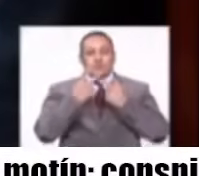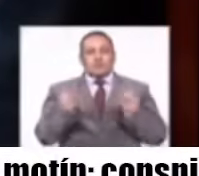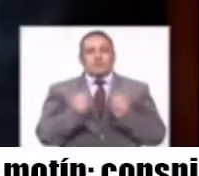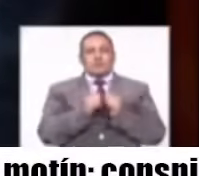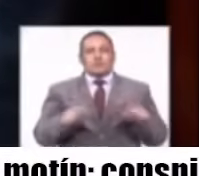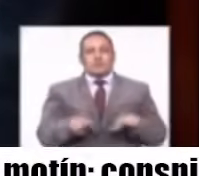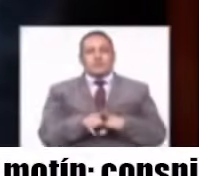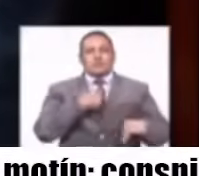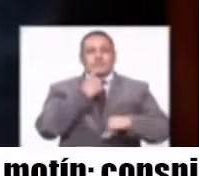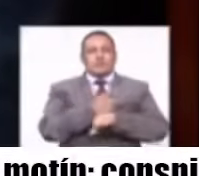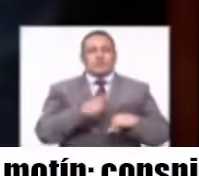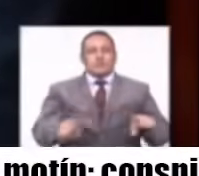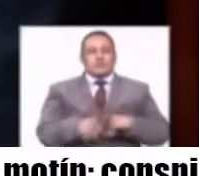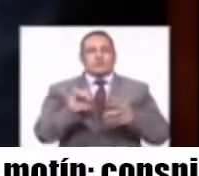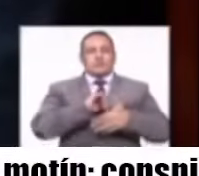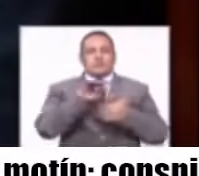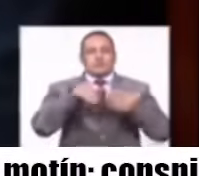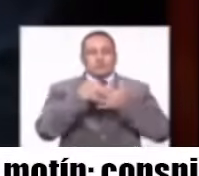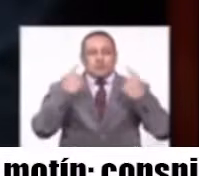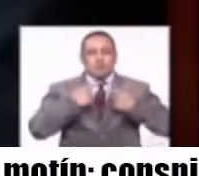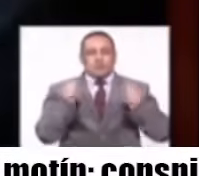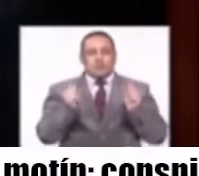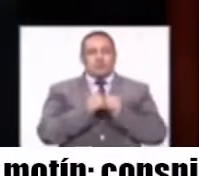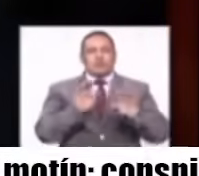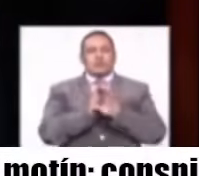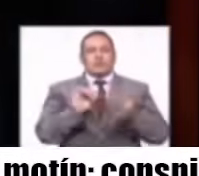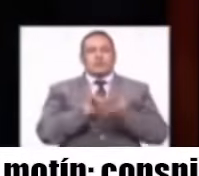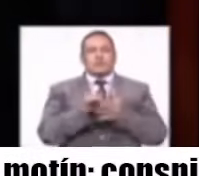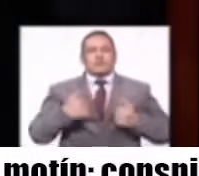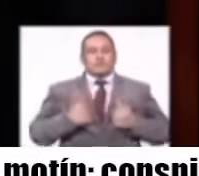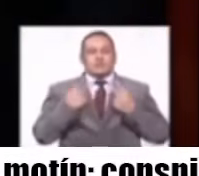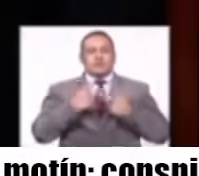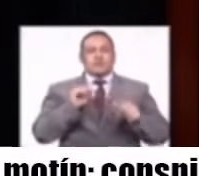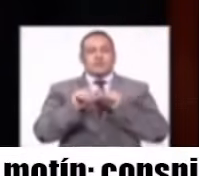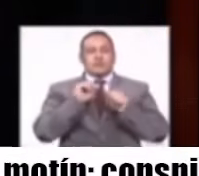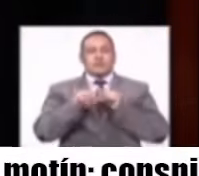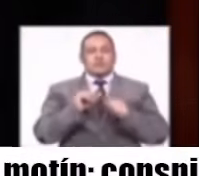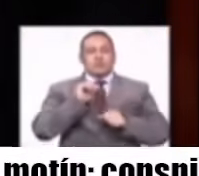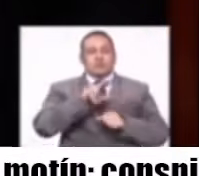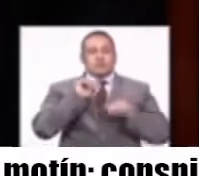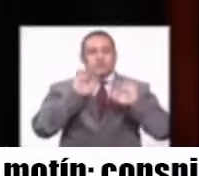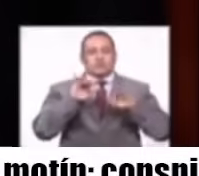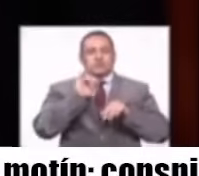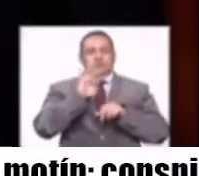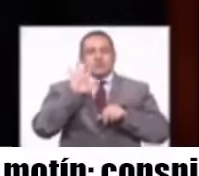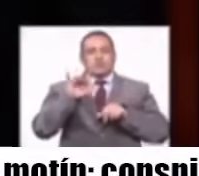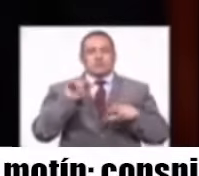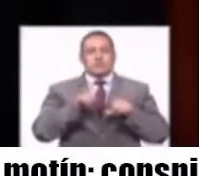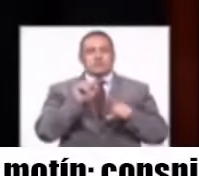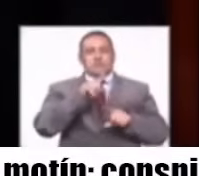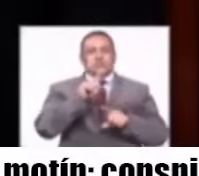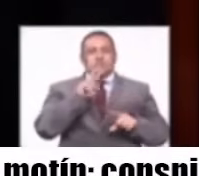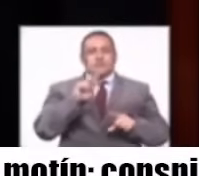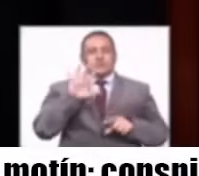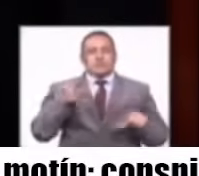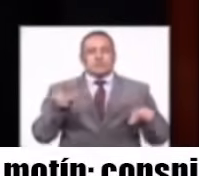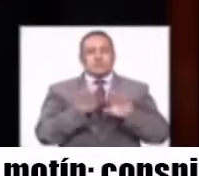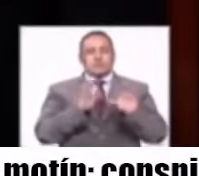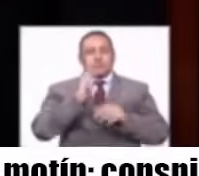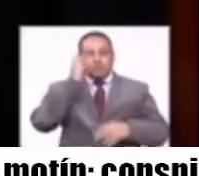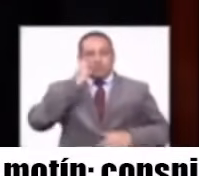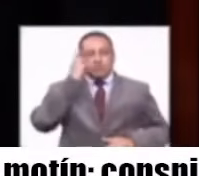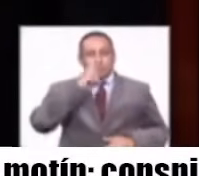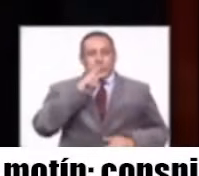acompañados a la denuncia con los enunciados constitucionales contenidos en el artículo 38, 45 y 125 de la